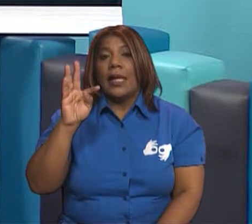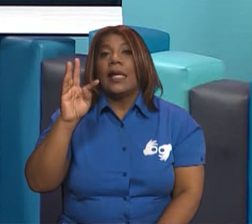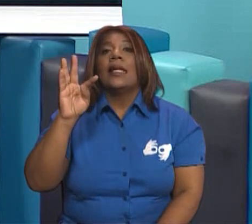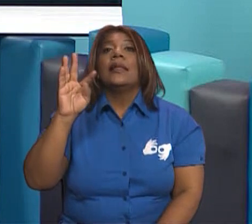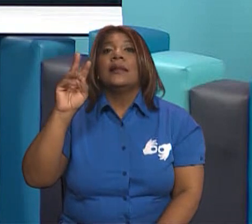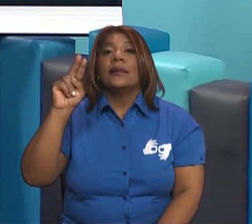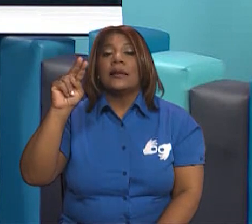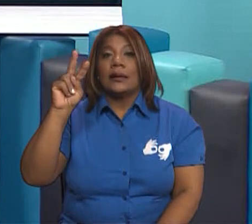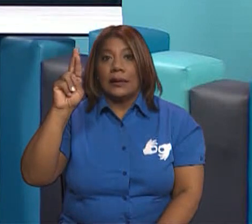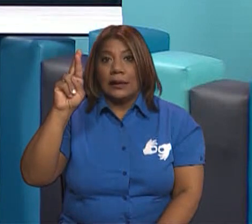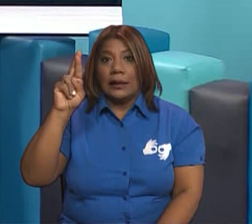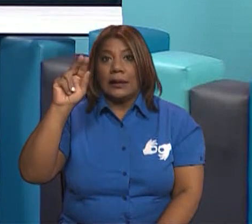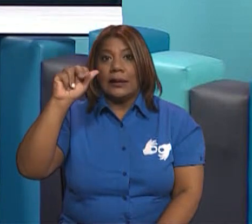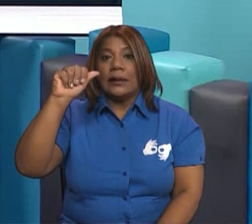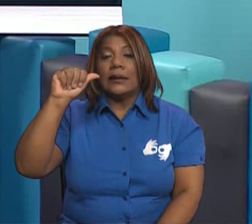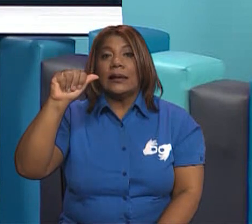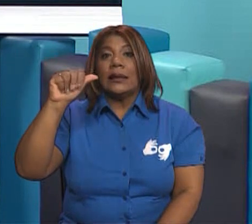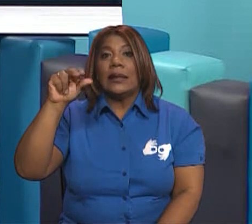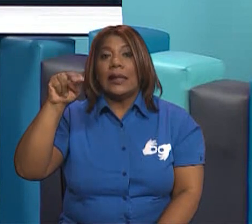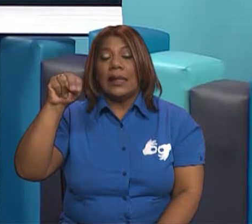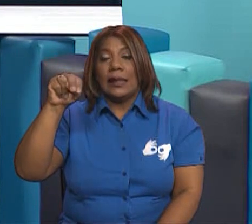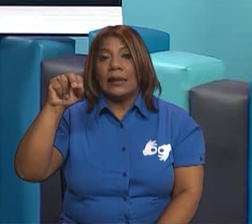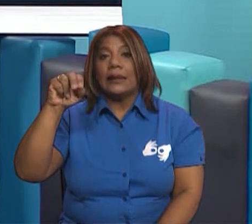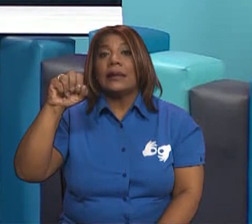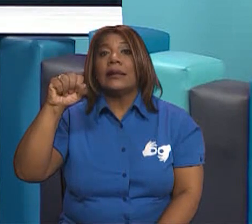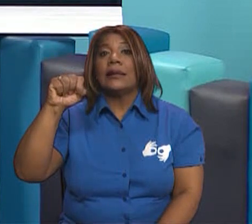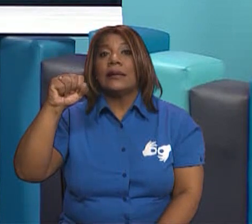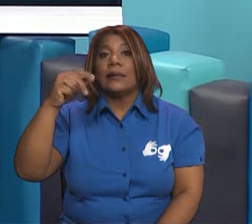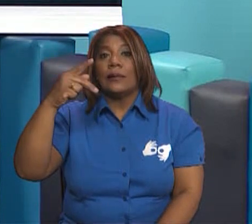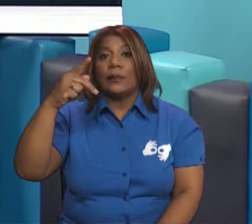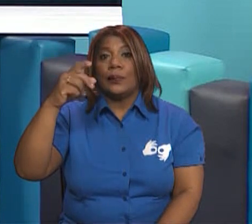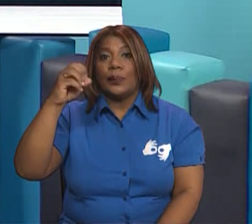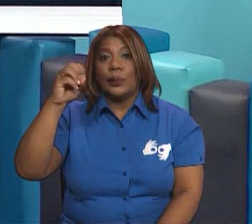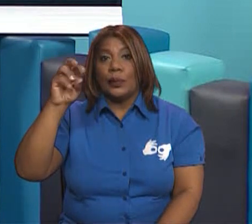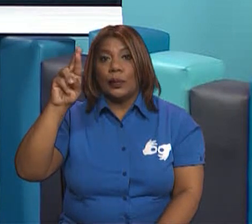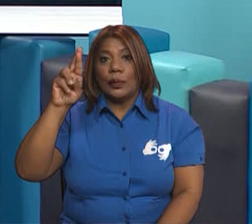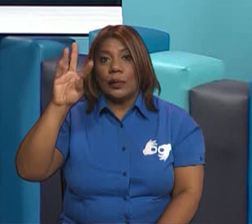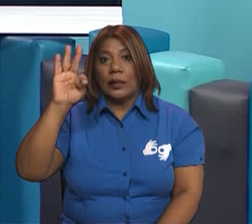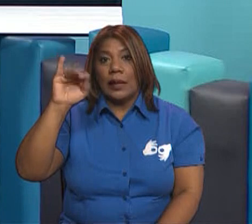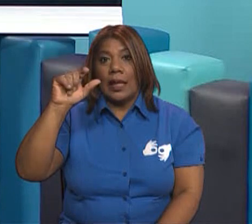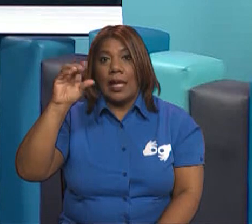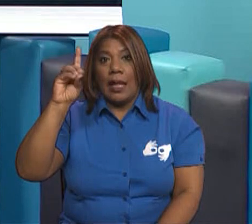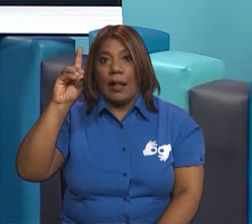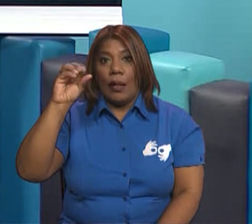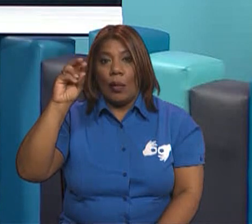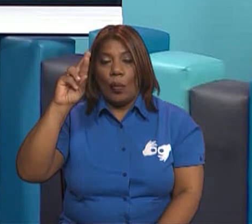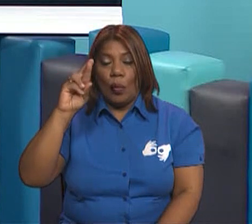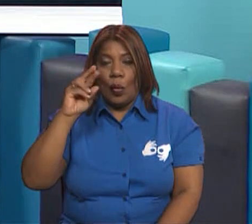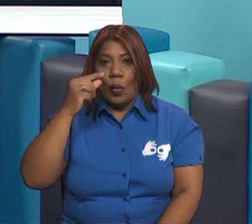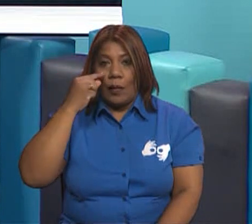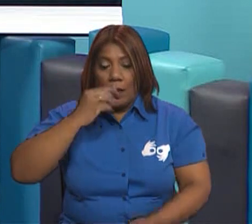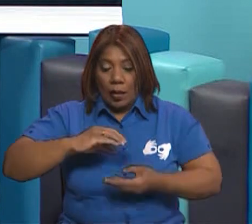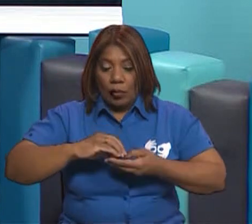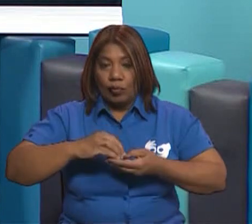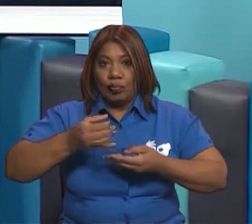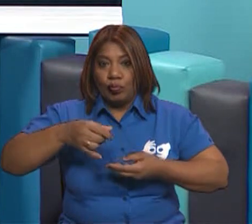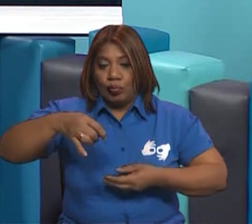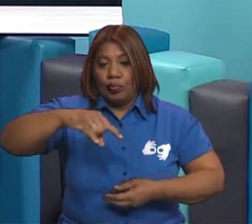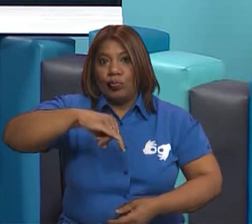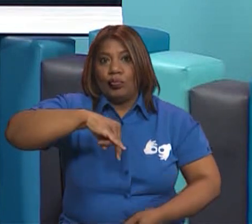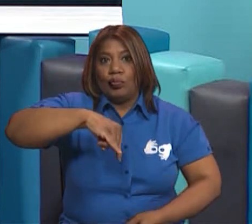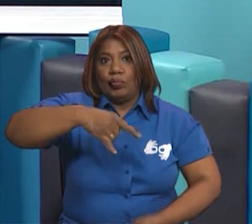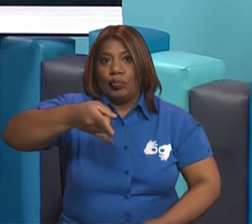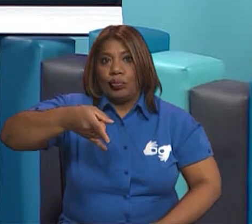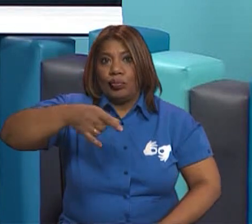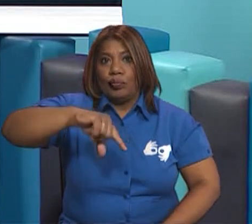ha tenido alguna vez, va a poder ver que entre las piezas que traen los juegos de geometría viene incluido un transportador, que es la